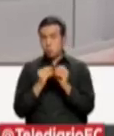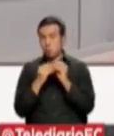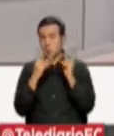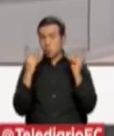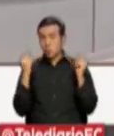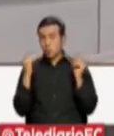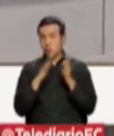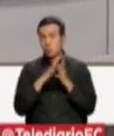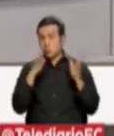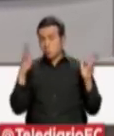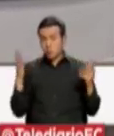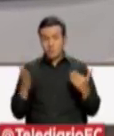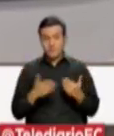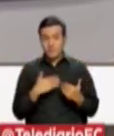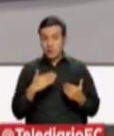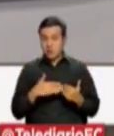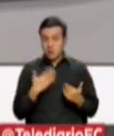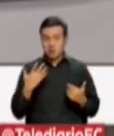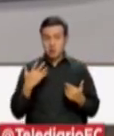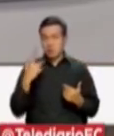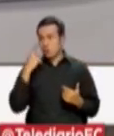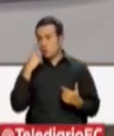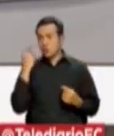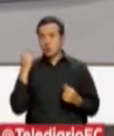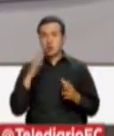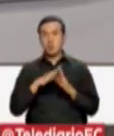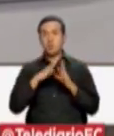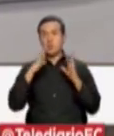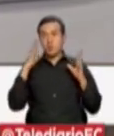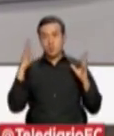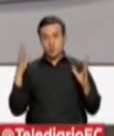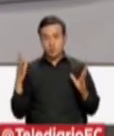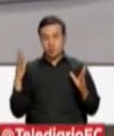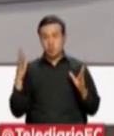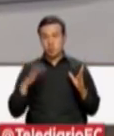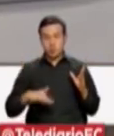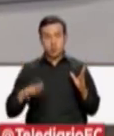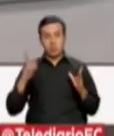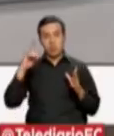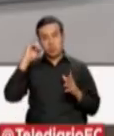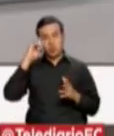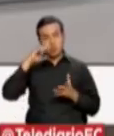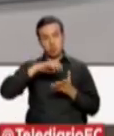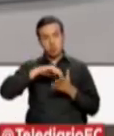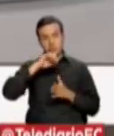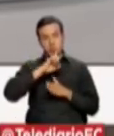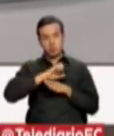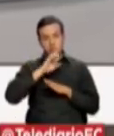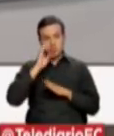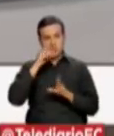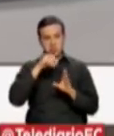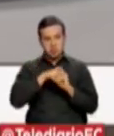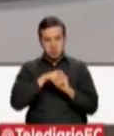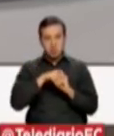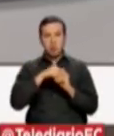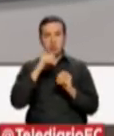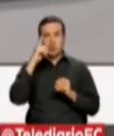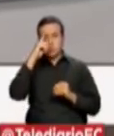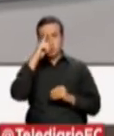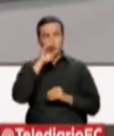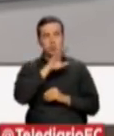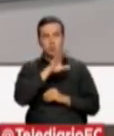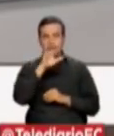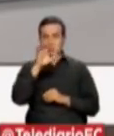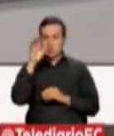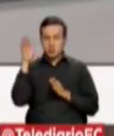dinero no es fácil contener una tentación de esa pero si hubiese presencia del estado ecuatoriano o de los diferentes gobiernos